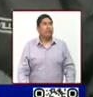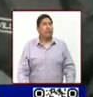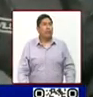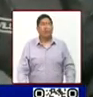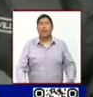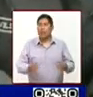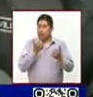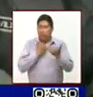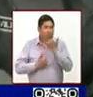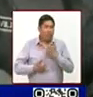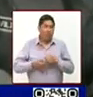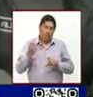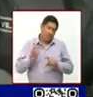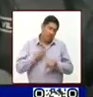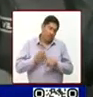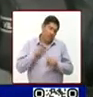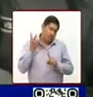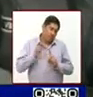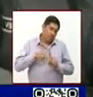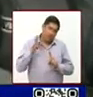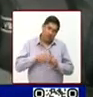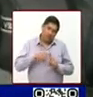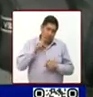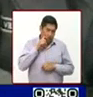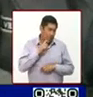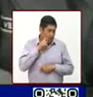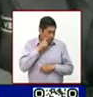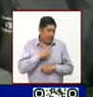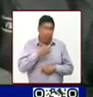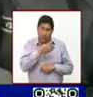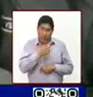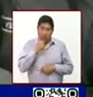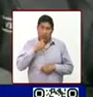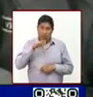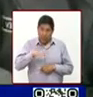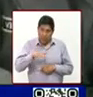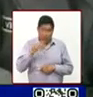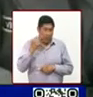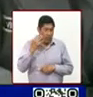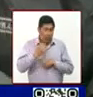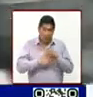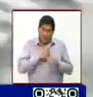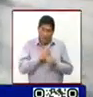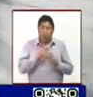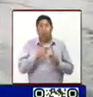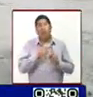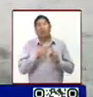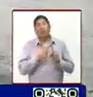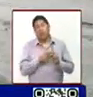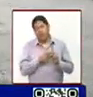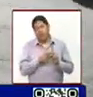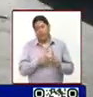A consecuencia de estas vejaciones sexuales, la víctima habría quedado embarazada.